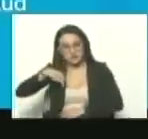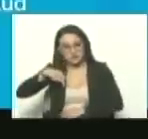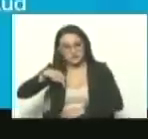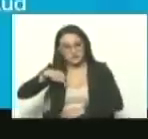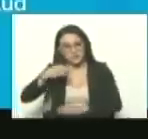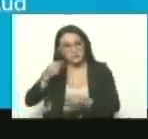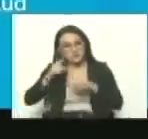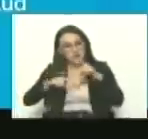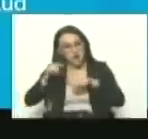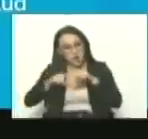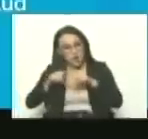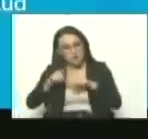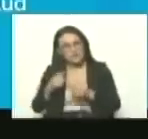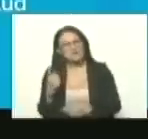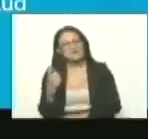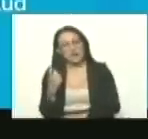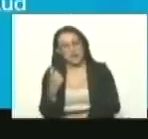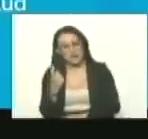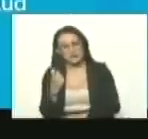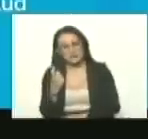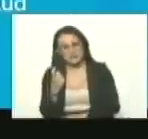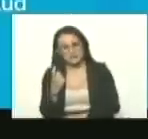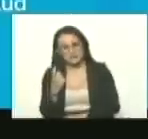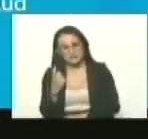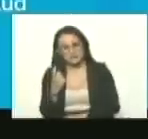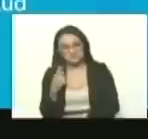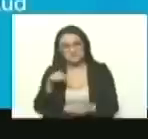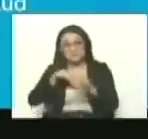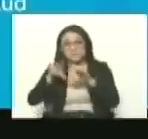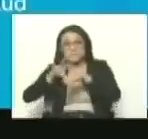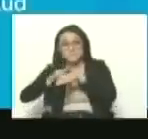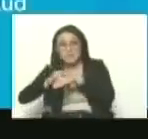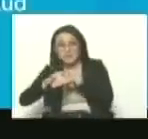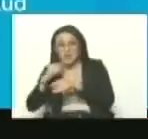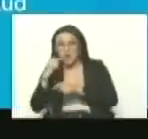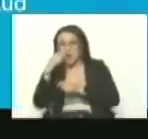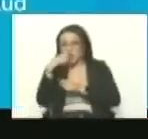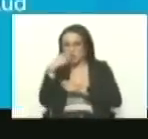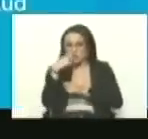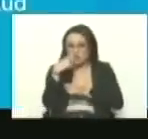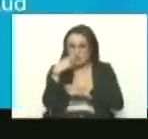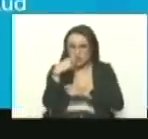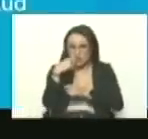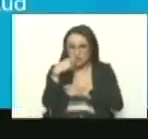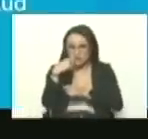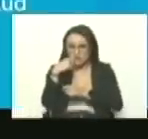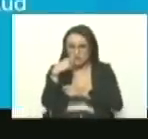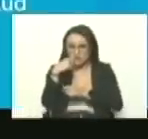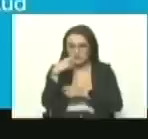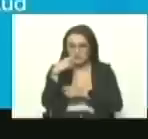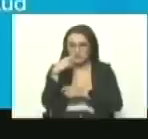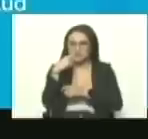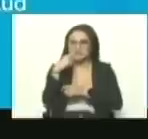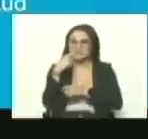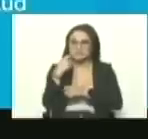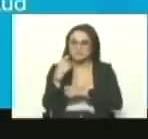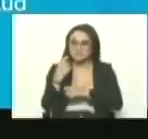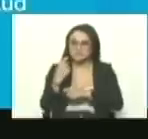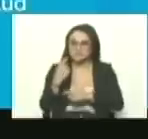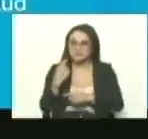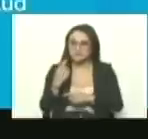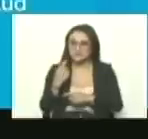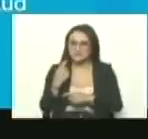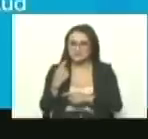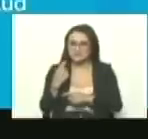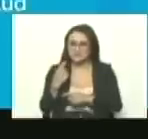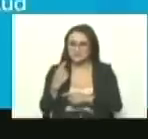muchas cosas que padecemos. Los consultorios odontológicos, tenemos varios aquí, yo reporté